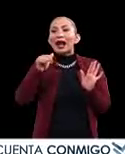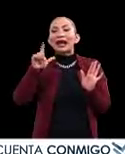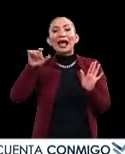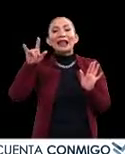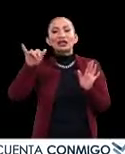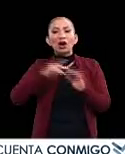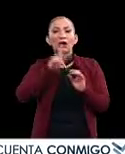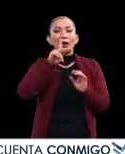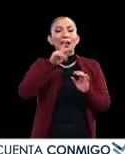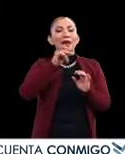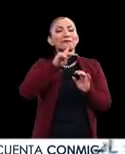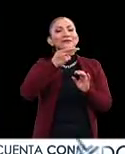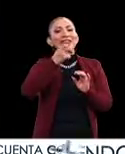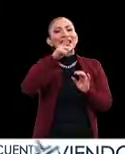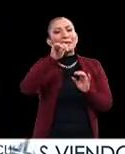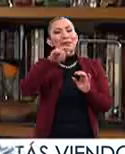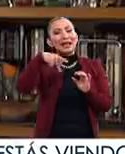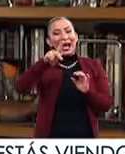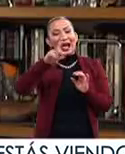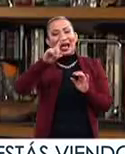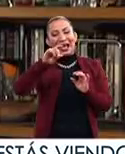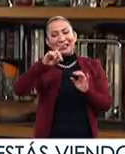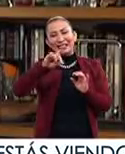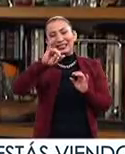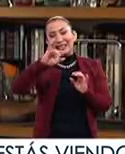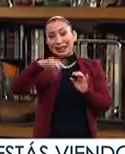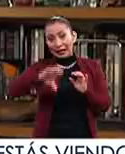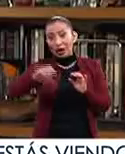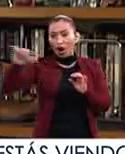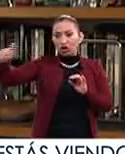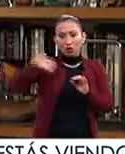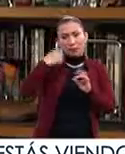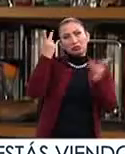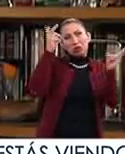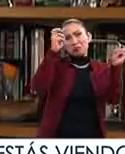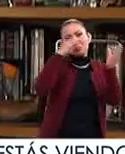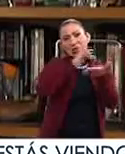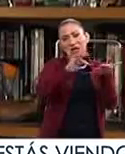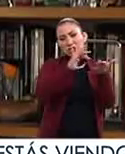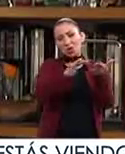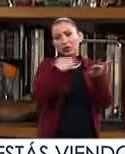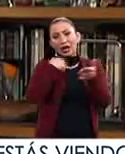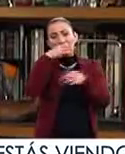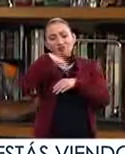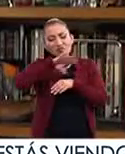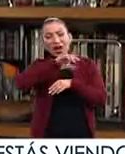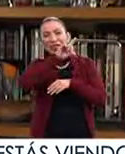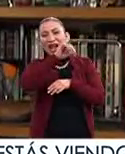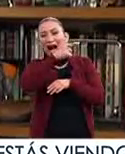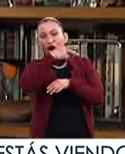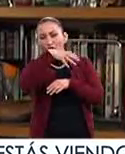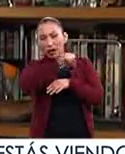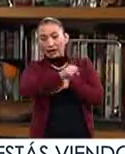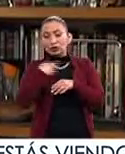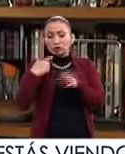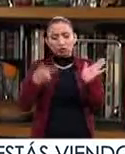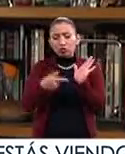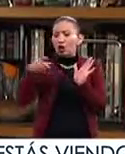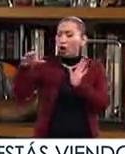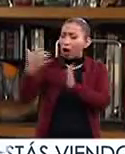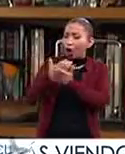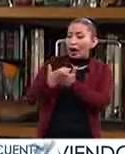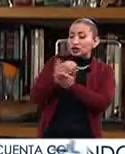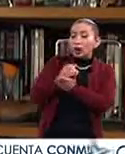Y a Philip K. Dick. Y que el que está leyendo libros de dragones, le regalas, le pones en tu